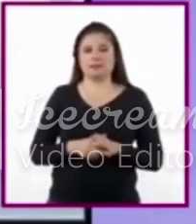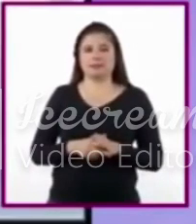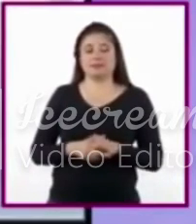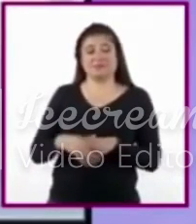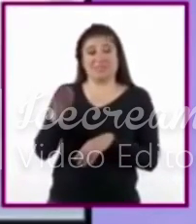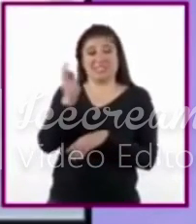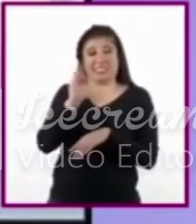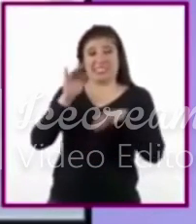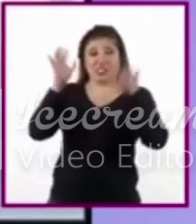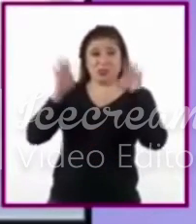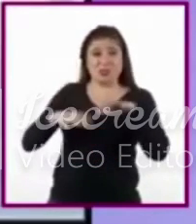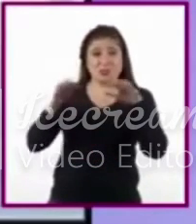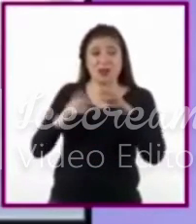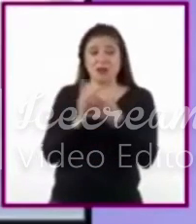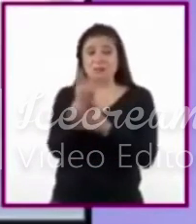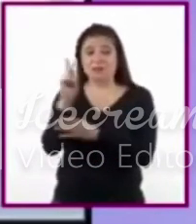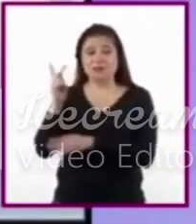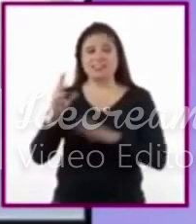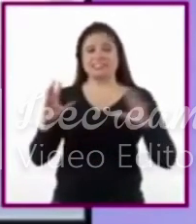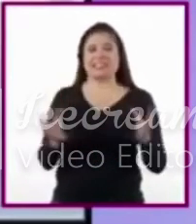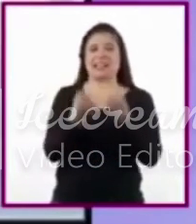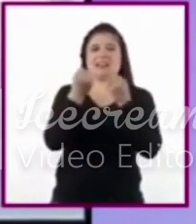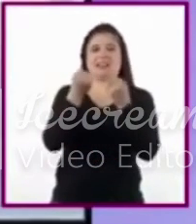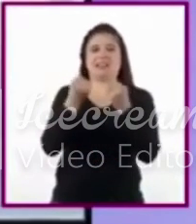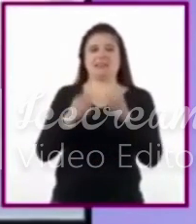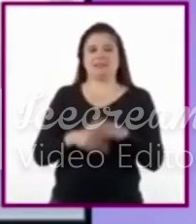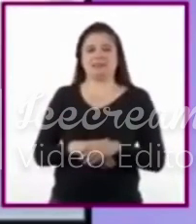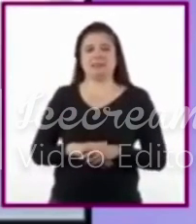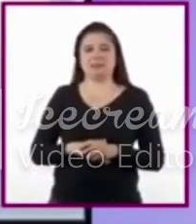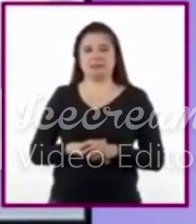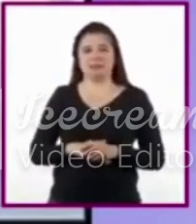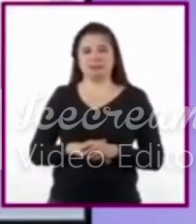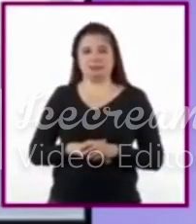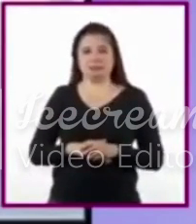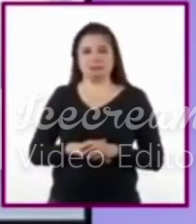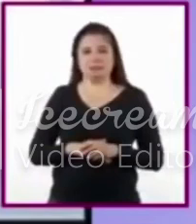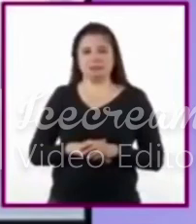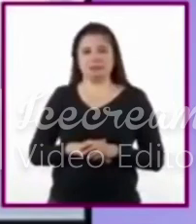Si lloviera, la cosecha se salvaría.